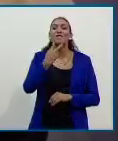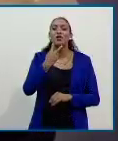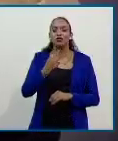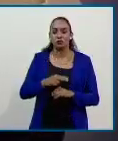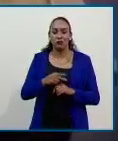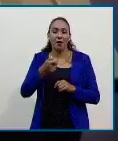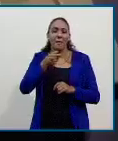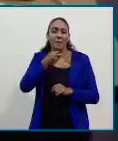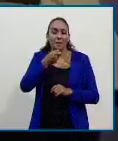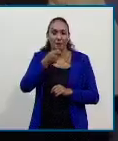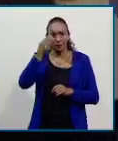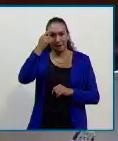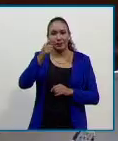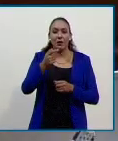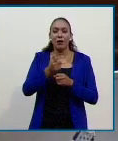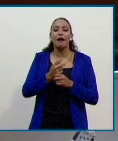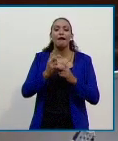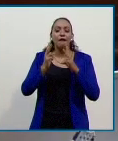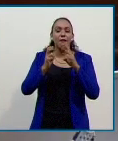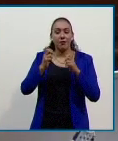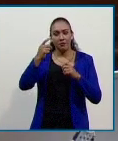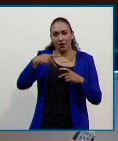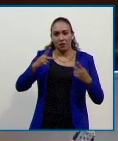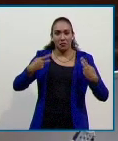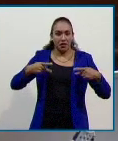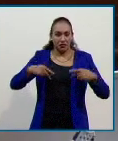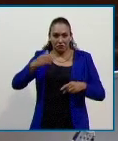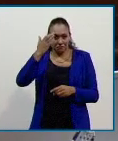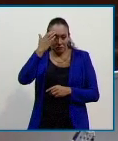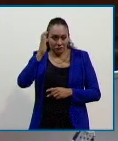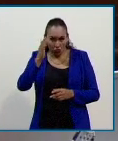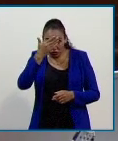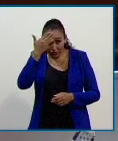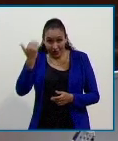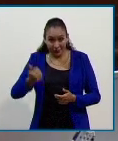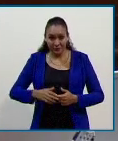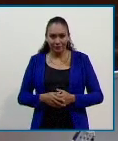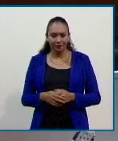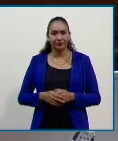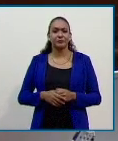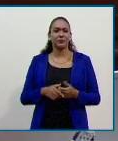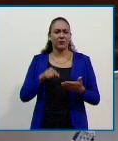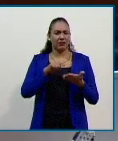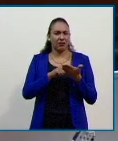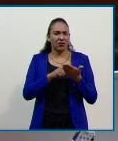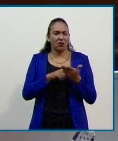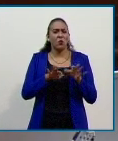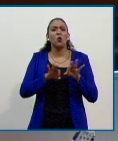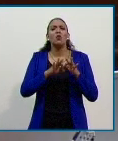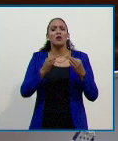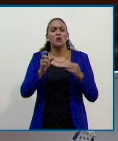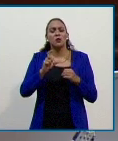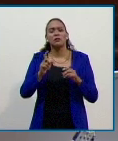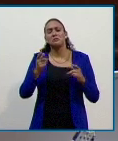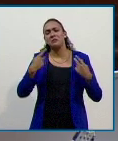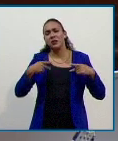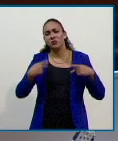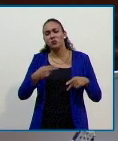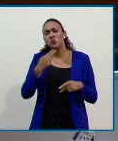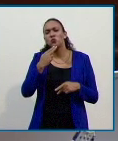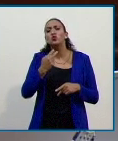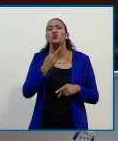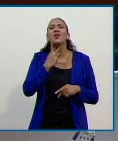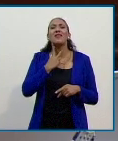sin conocimiento del público. Pues el legislador no señaló claramente qué tipo de eventos es a los que se